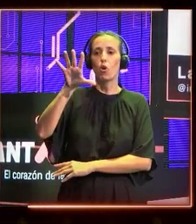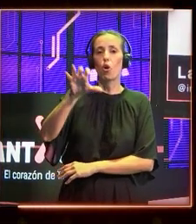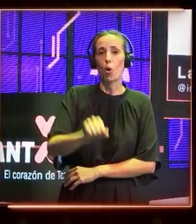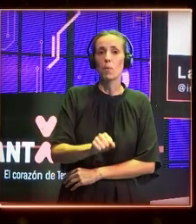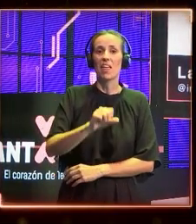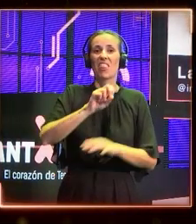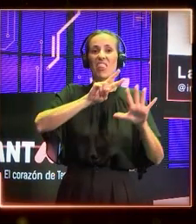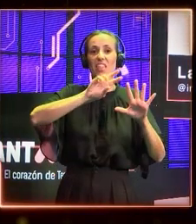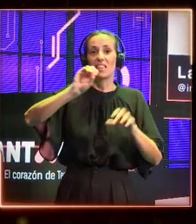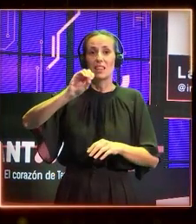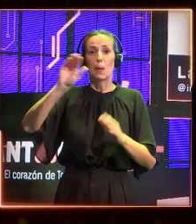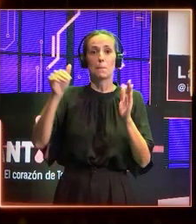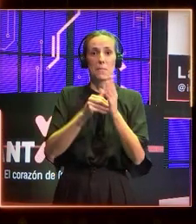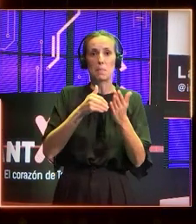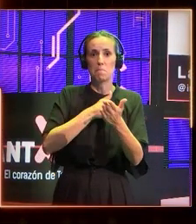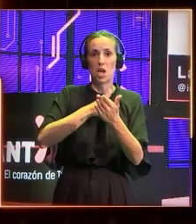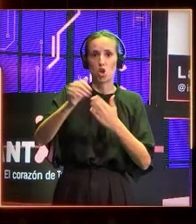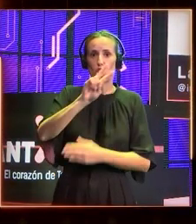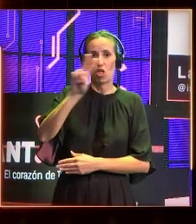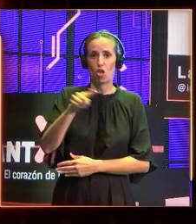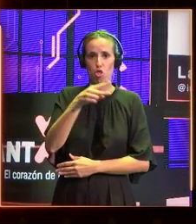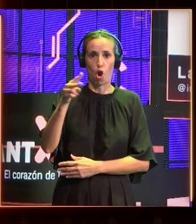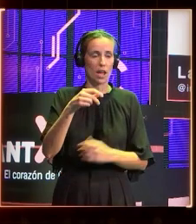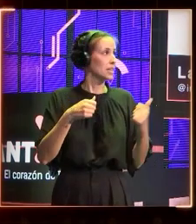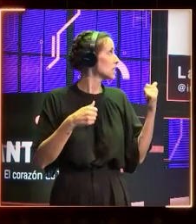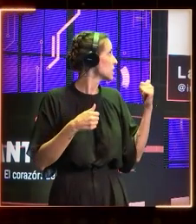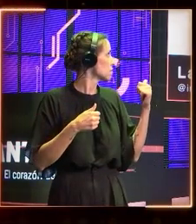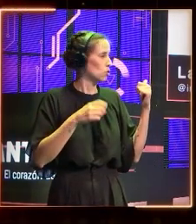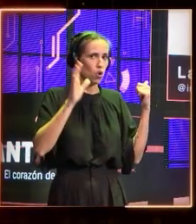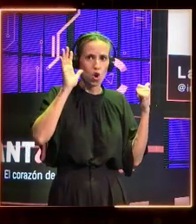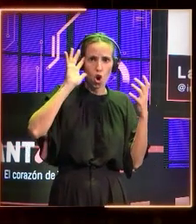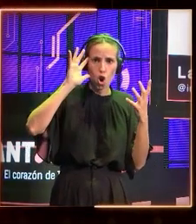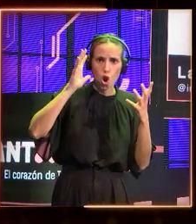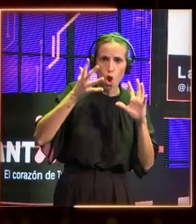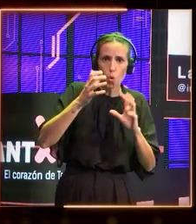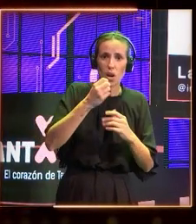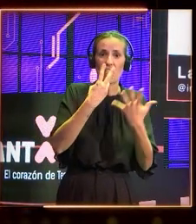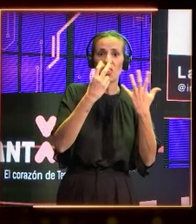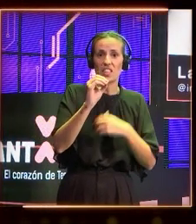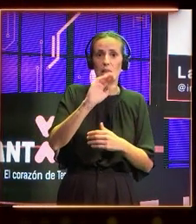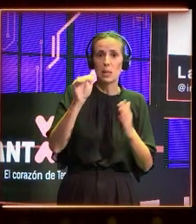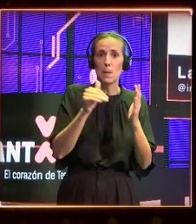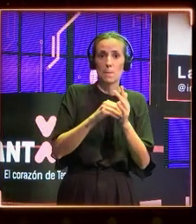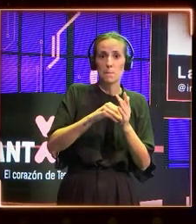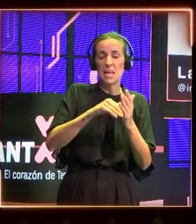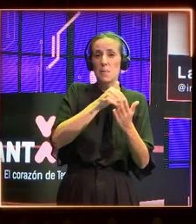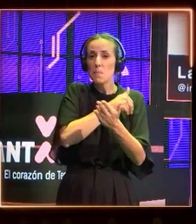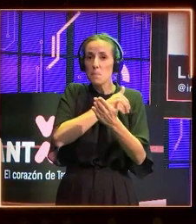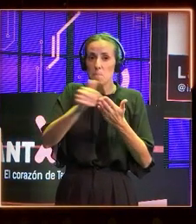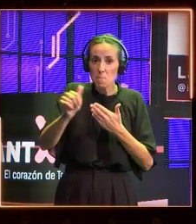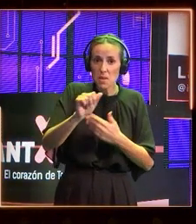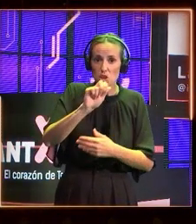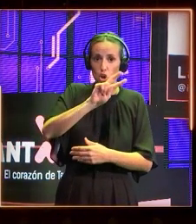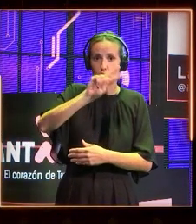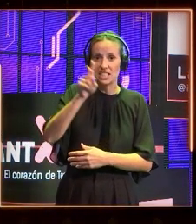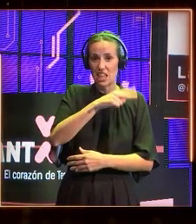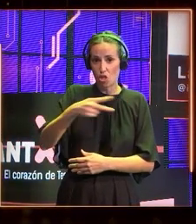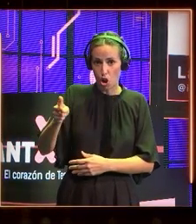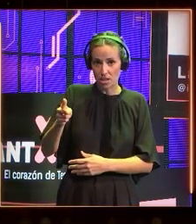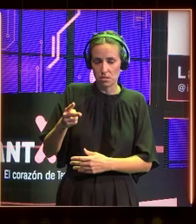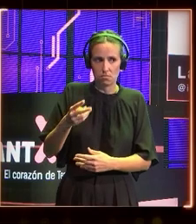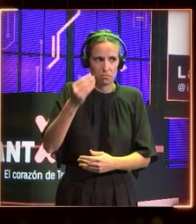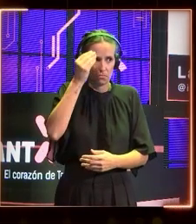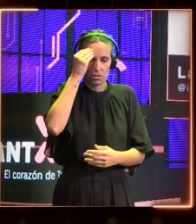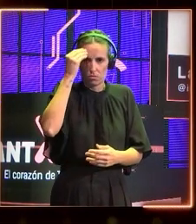70,000 millones de dólares quién cree que esto es una locura de inversión 70,000 millones de dólares Yo creo que aquí todos coincidimos no en que es una inversión